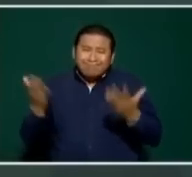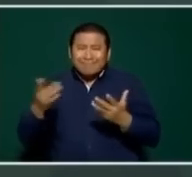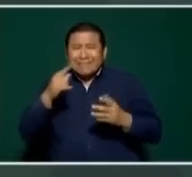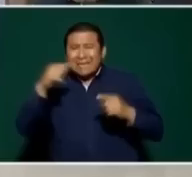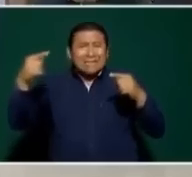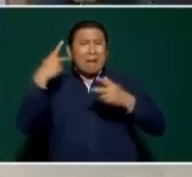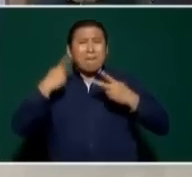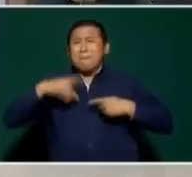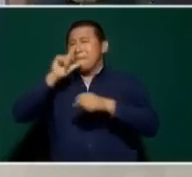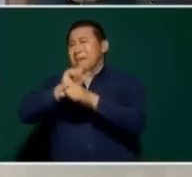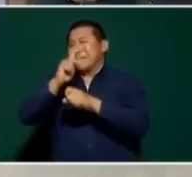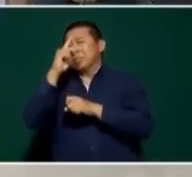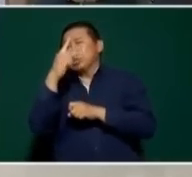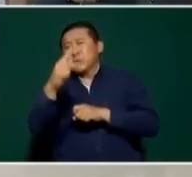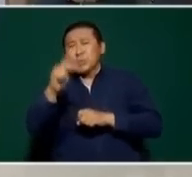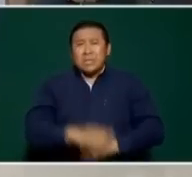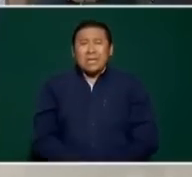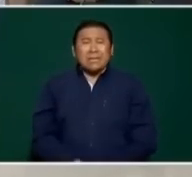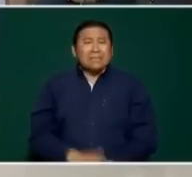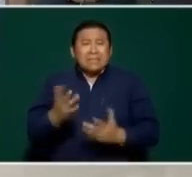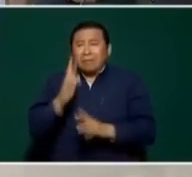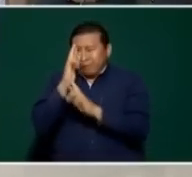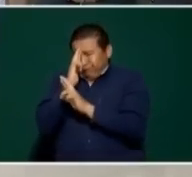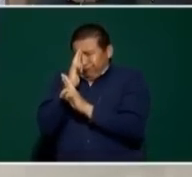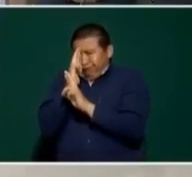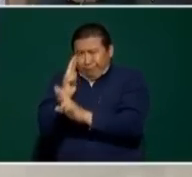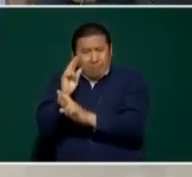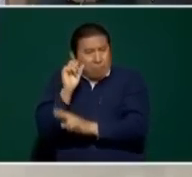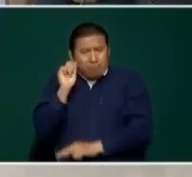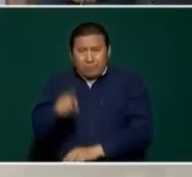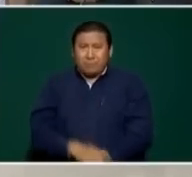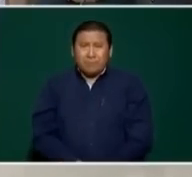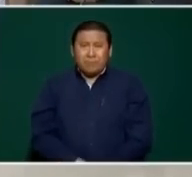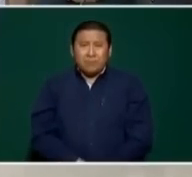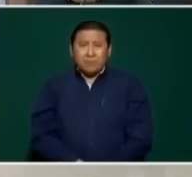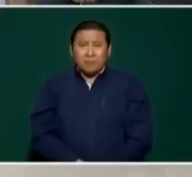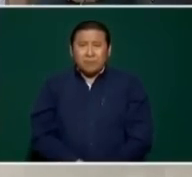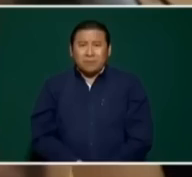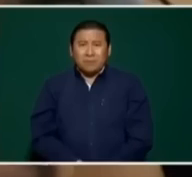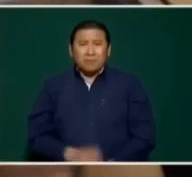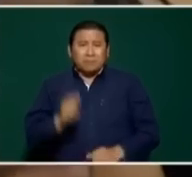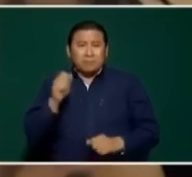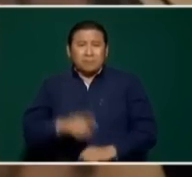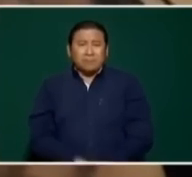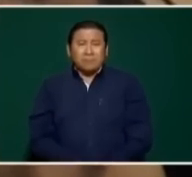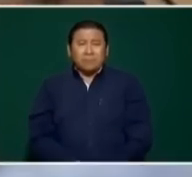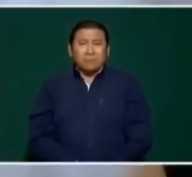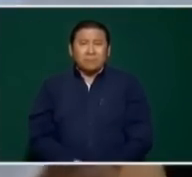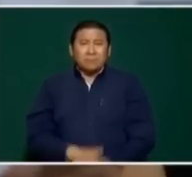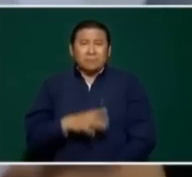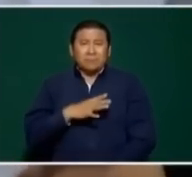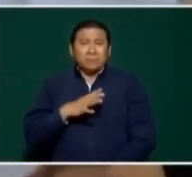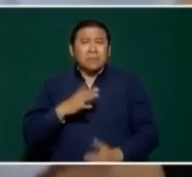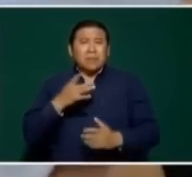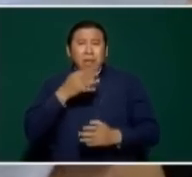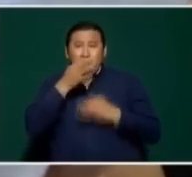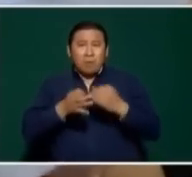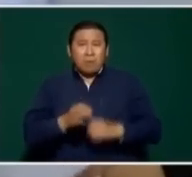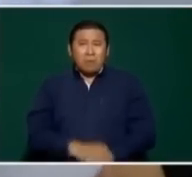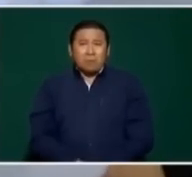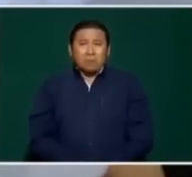muy personal. O sea, que yo respeto también que puedas